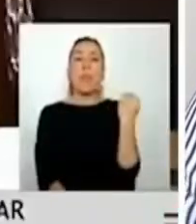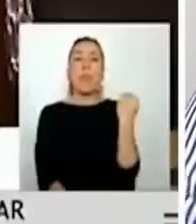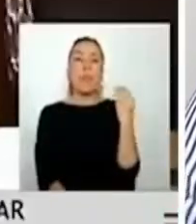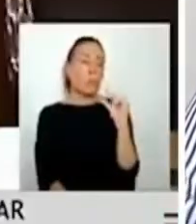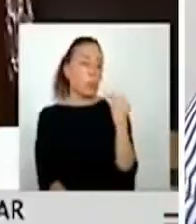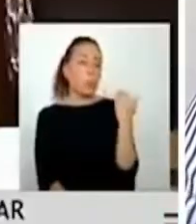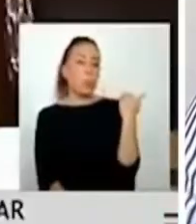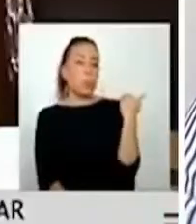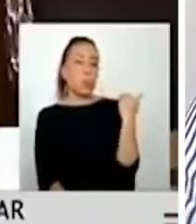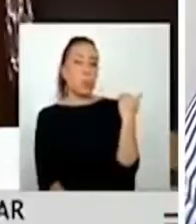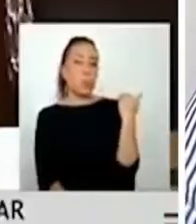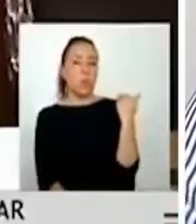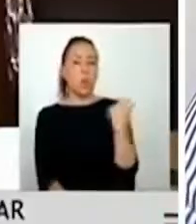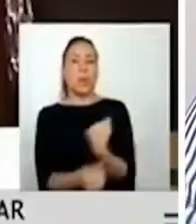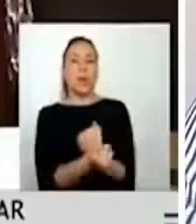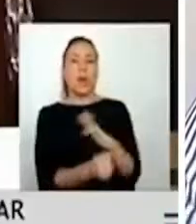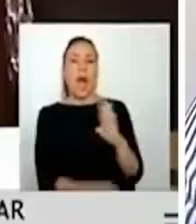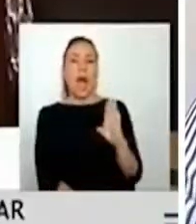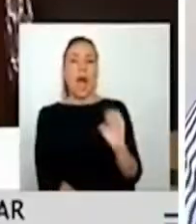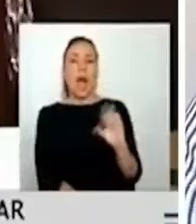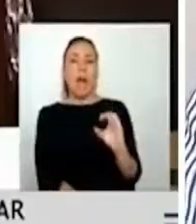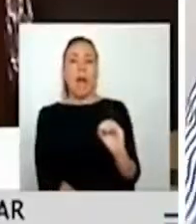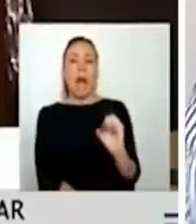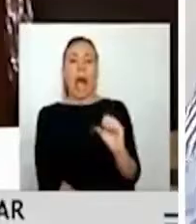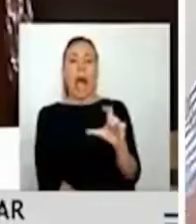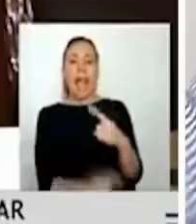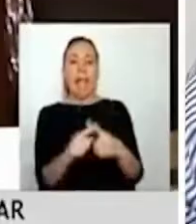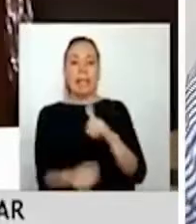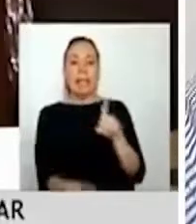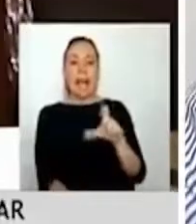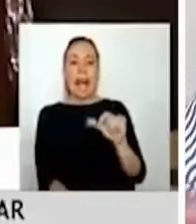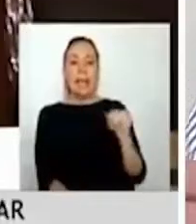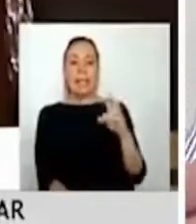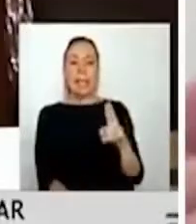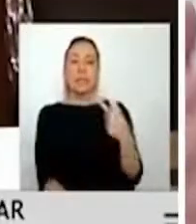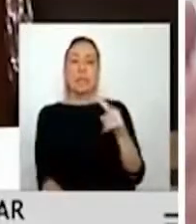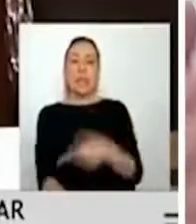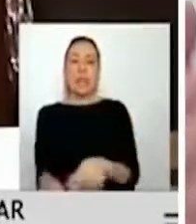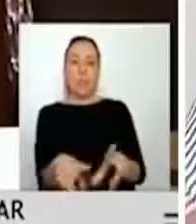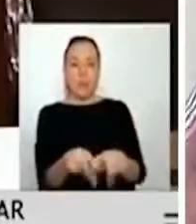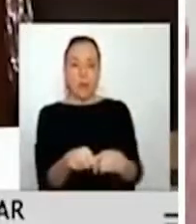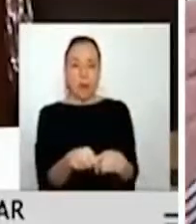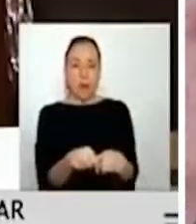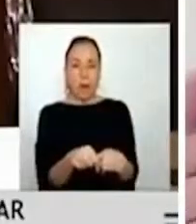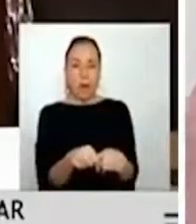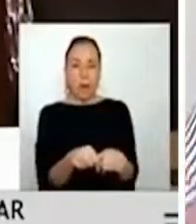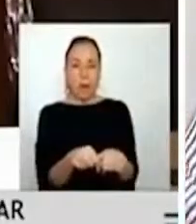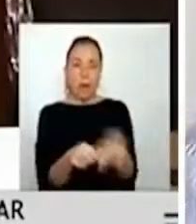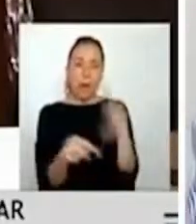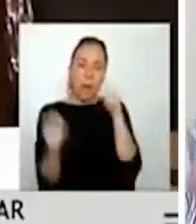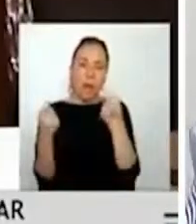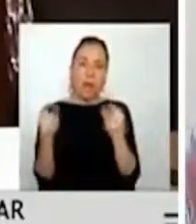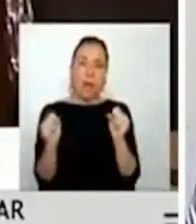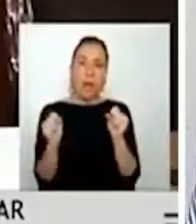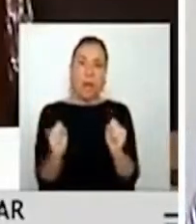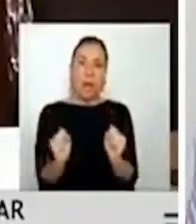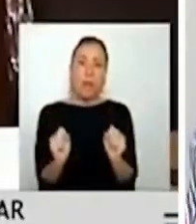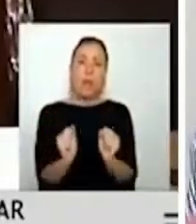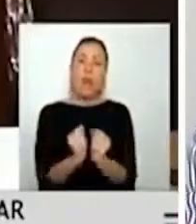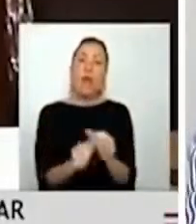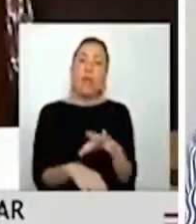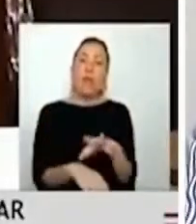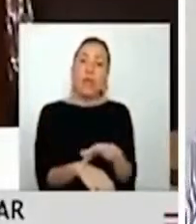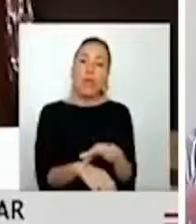de los 70.000 millones más o menos para los retenes de carabineros, se le quitó la mitad, 35.000. Eso es algo, es